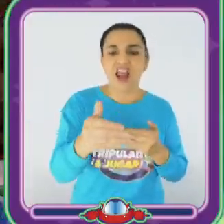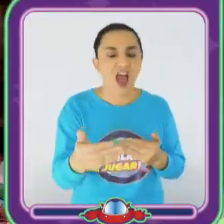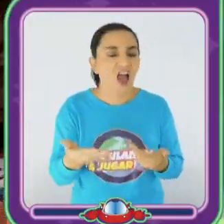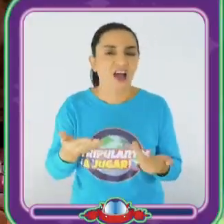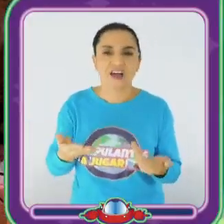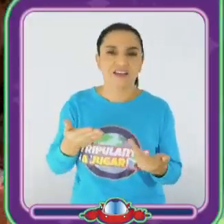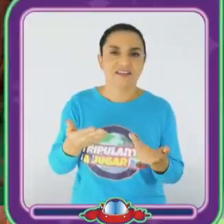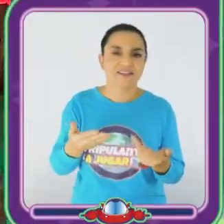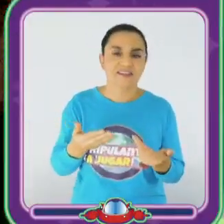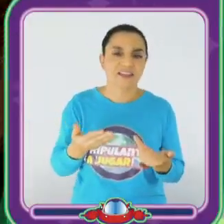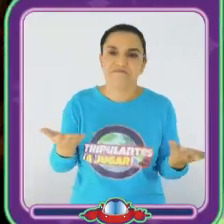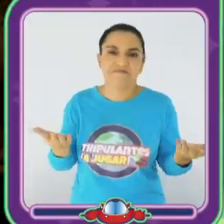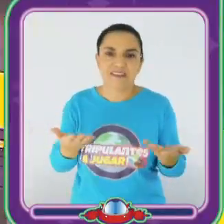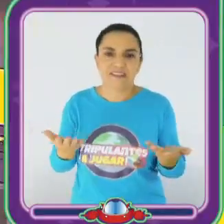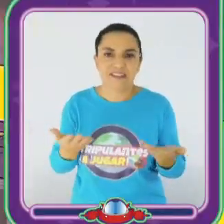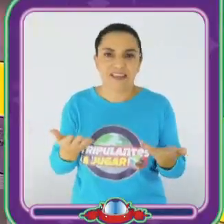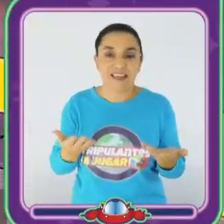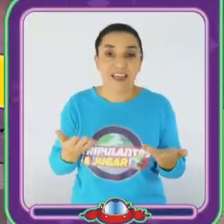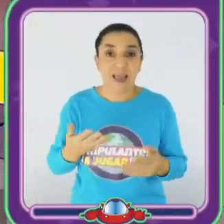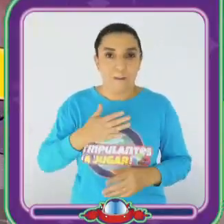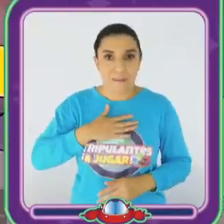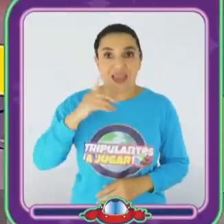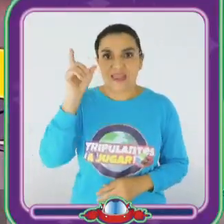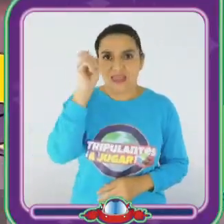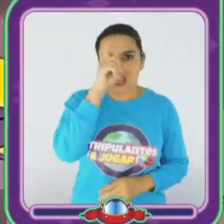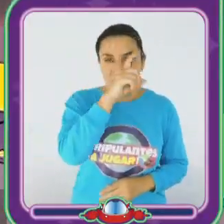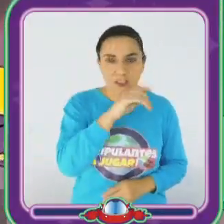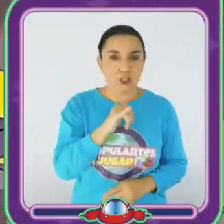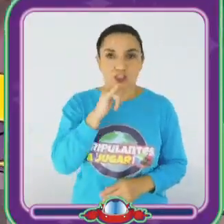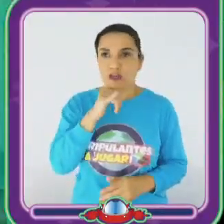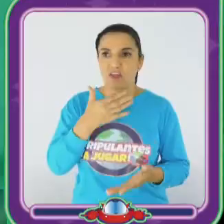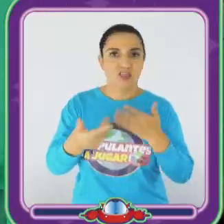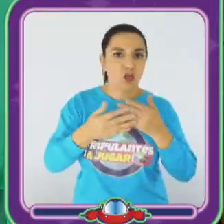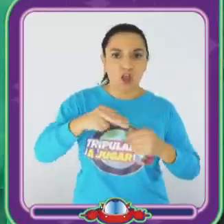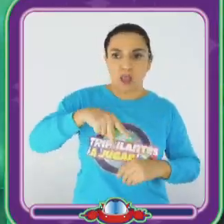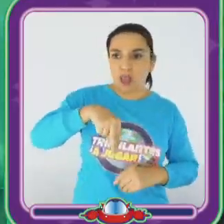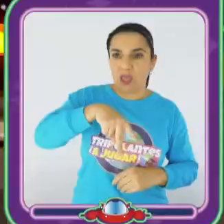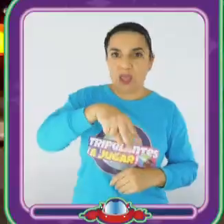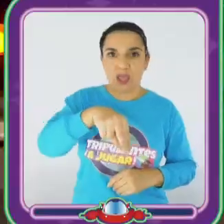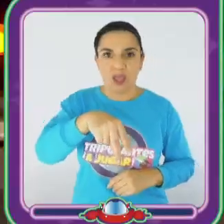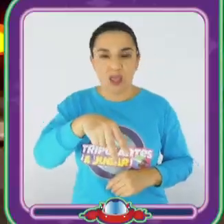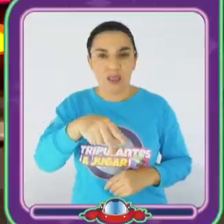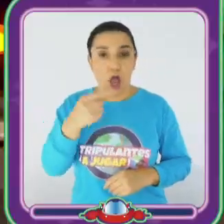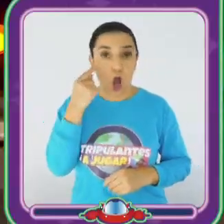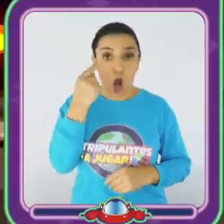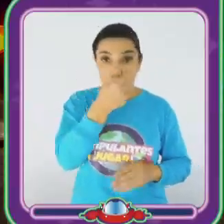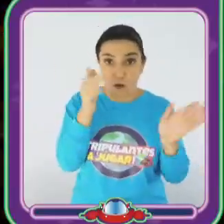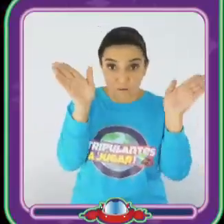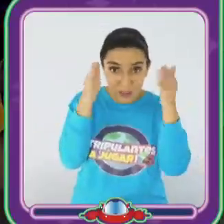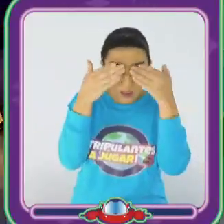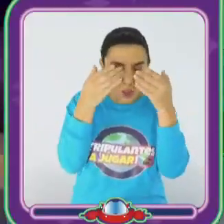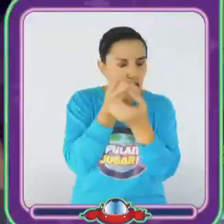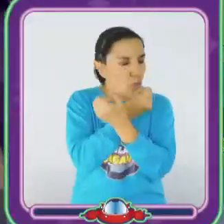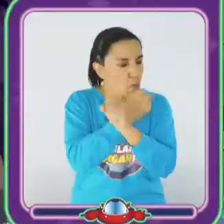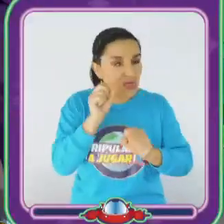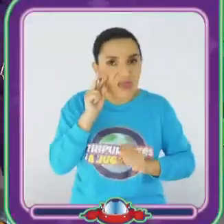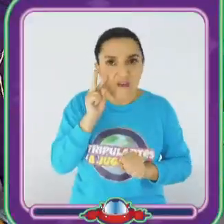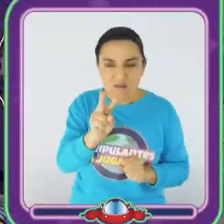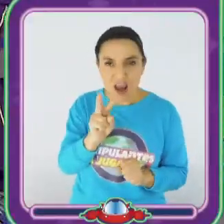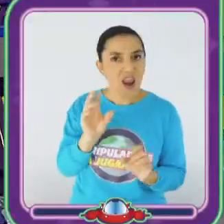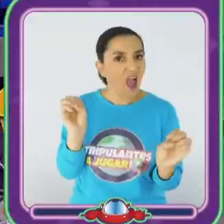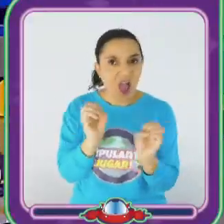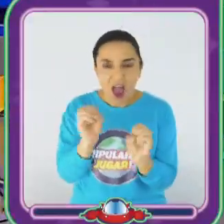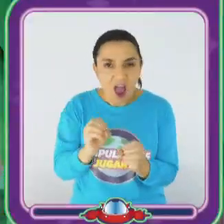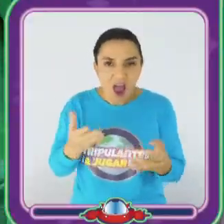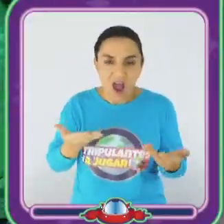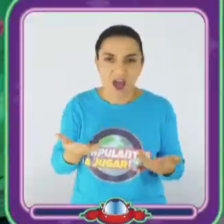haber seguido para adelante, cosas así. Me costó porque no sabía para dónde ir, porque como estaba con los ojos vendados, no podía ver